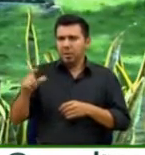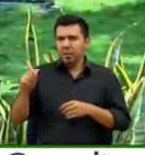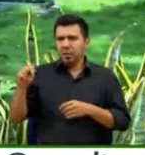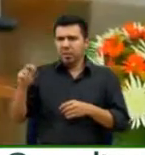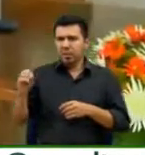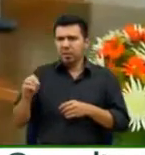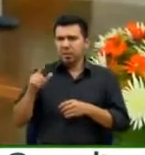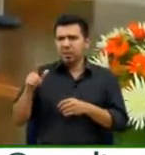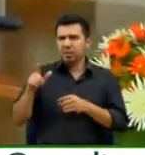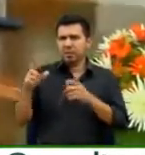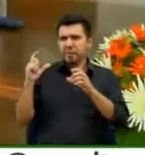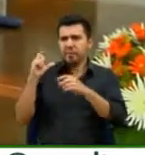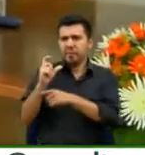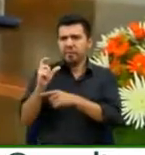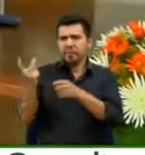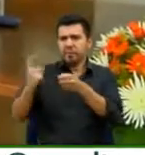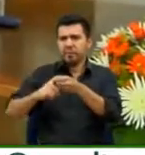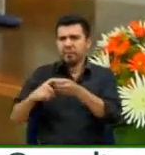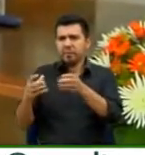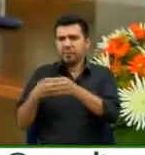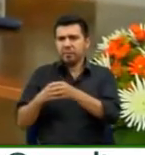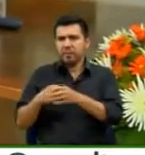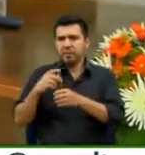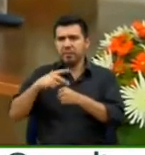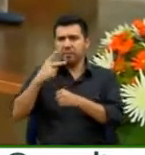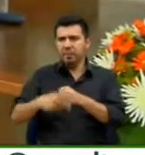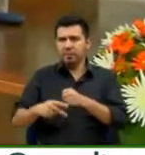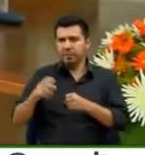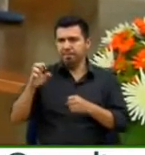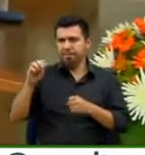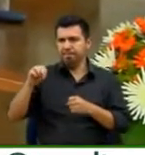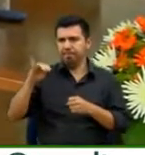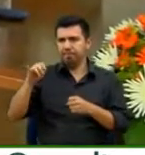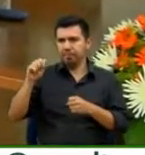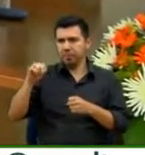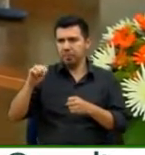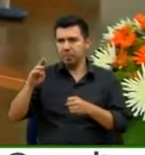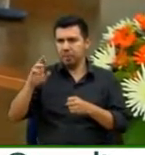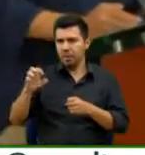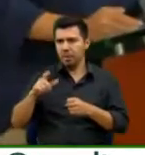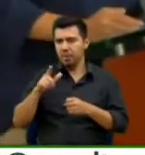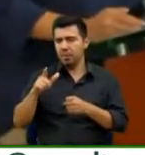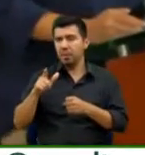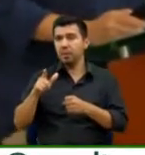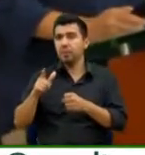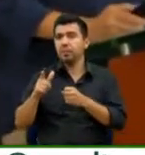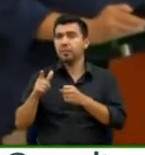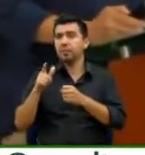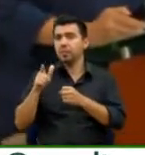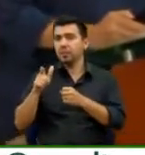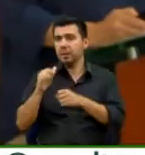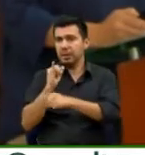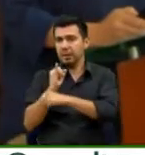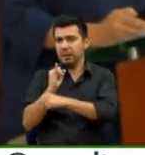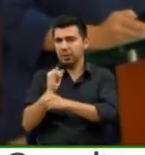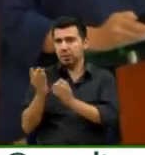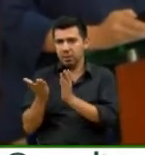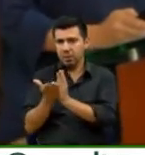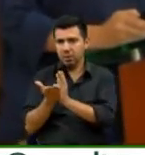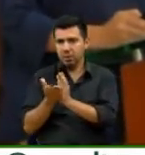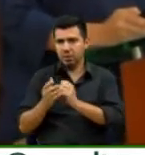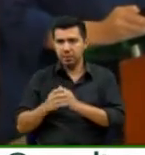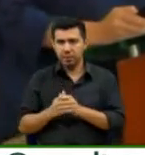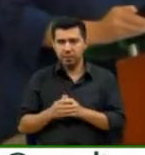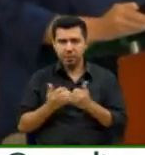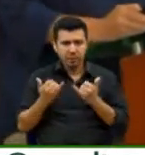cúcuta en este proyecto en hambre y todas estas ayudas que llegan a las diferentes instituciones educativas por eso desde ya se están